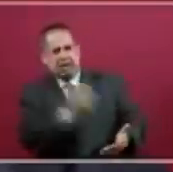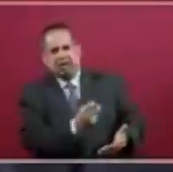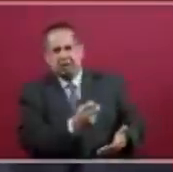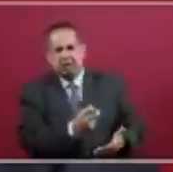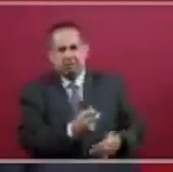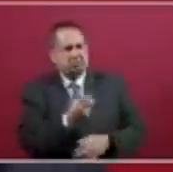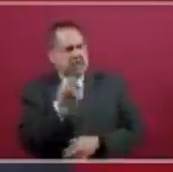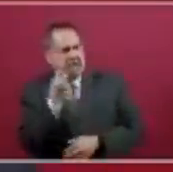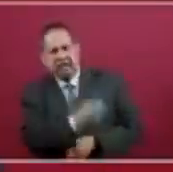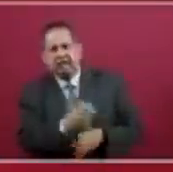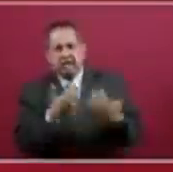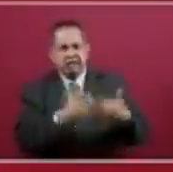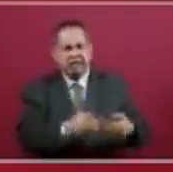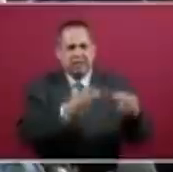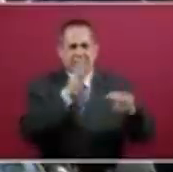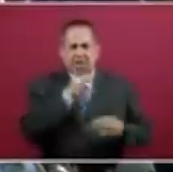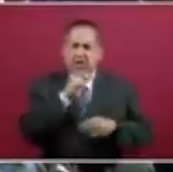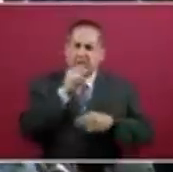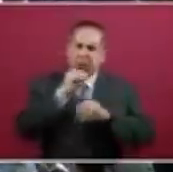el nombre de esas empresas?